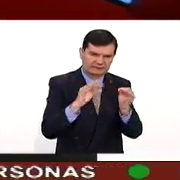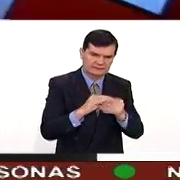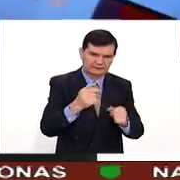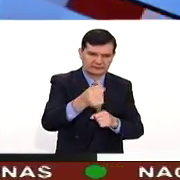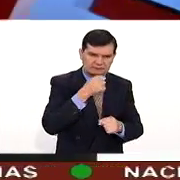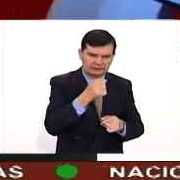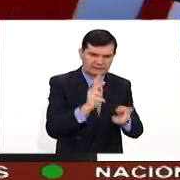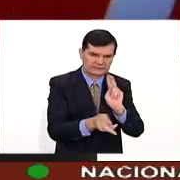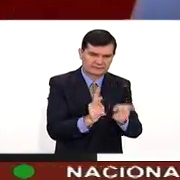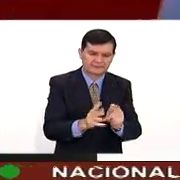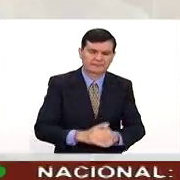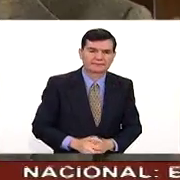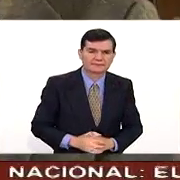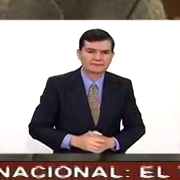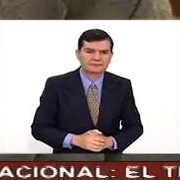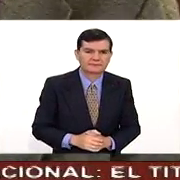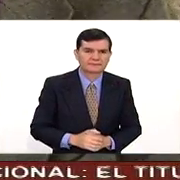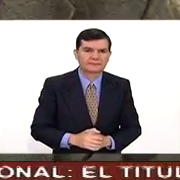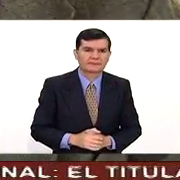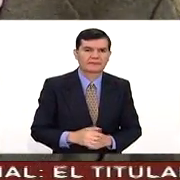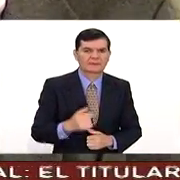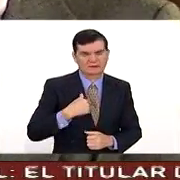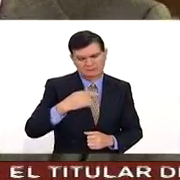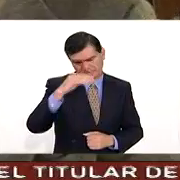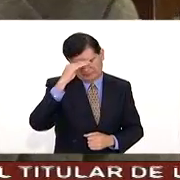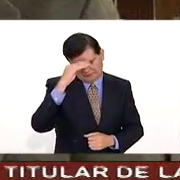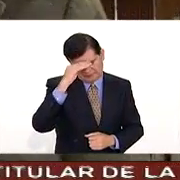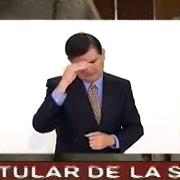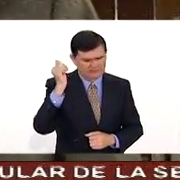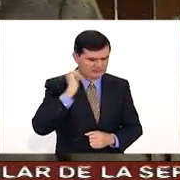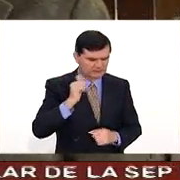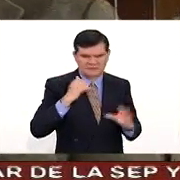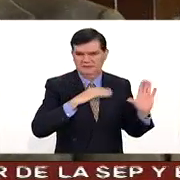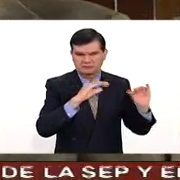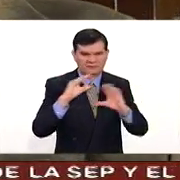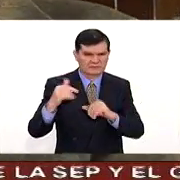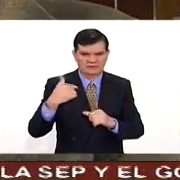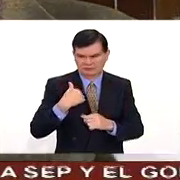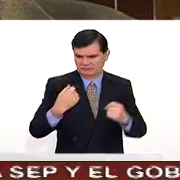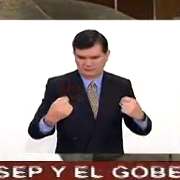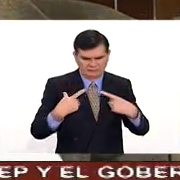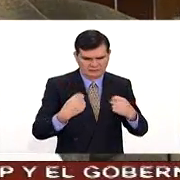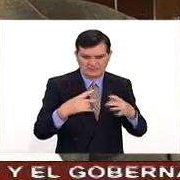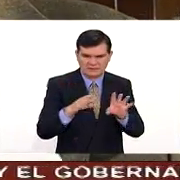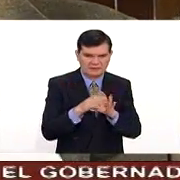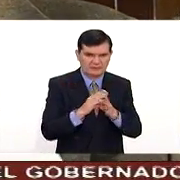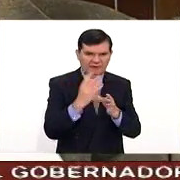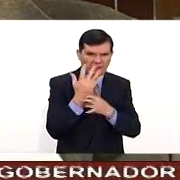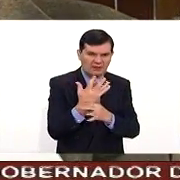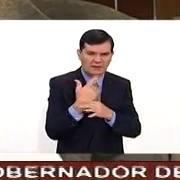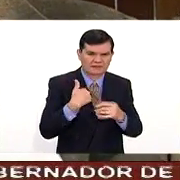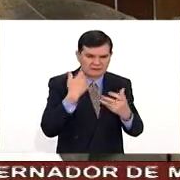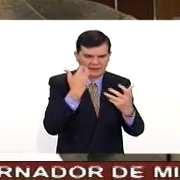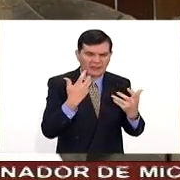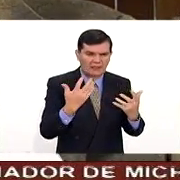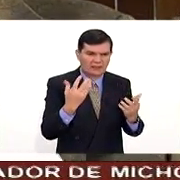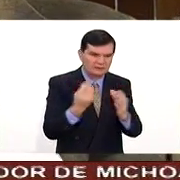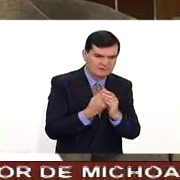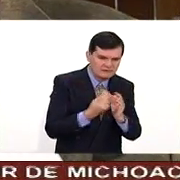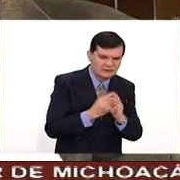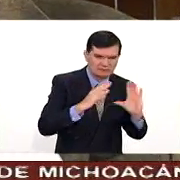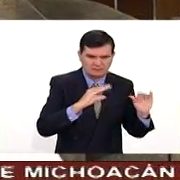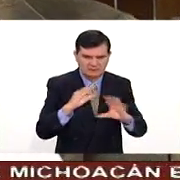interesante charla. Yo siempre pensé ser académico y es lo que he sido. O sea, lo que me llamaba la atención era dar clases,